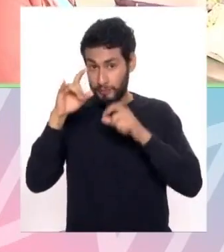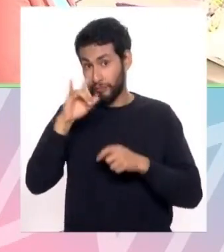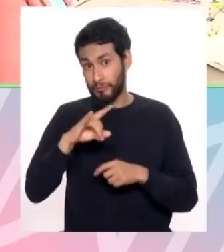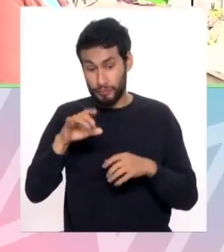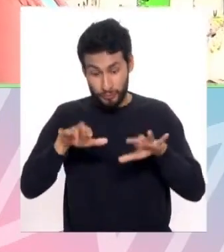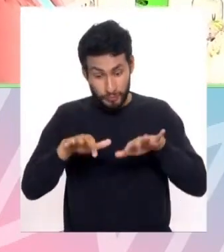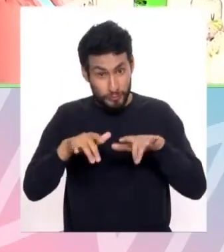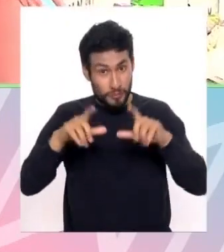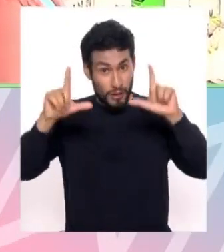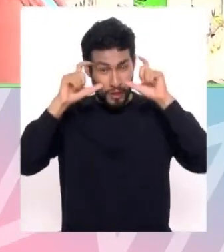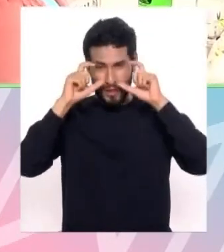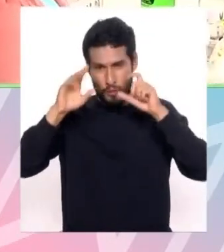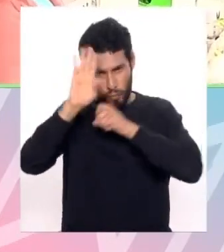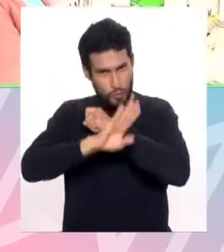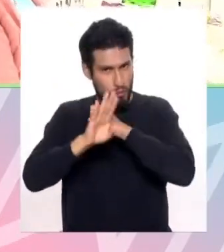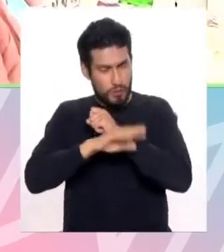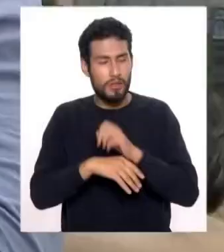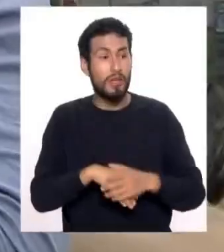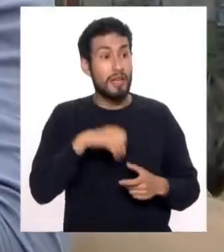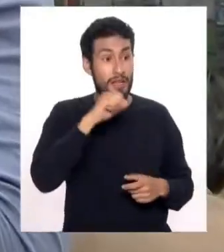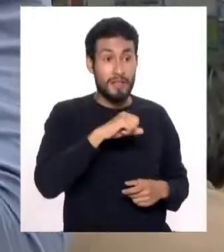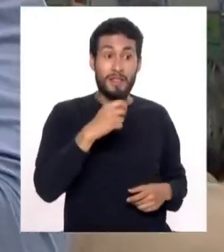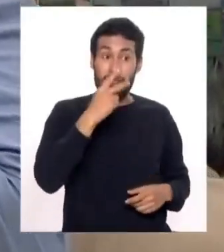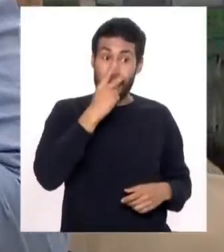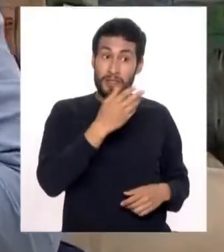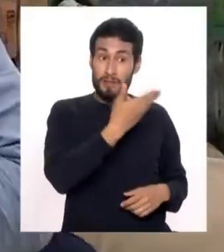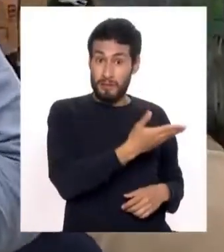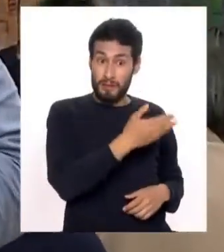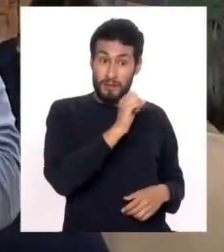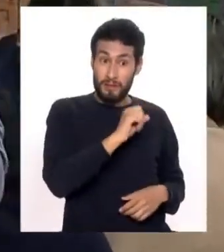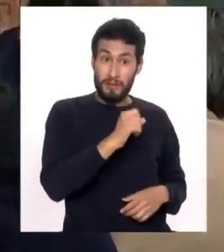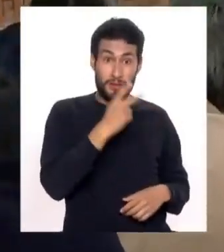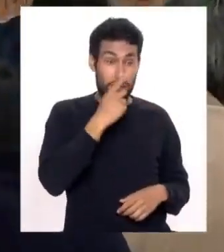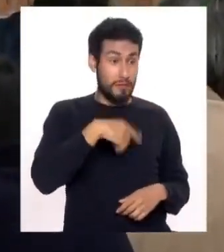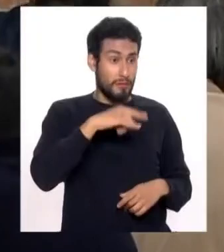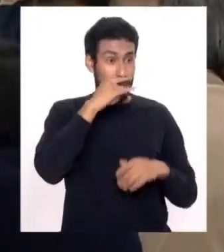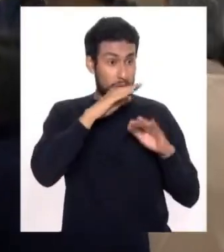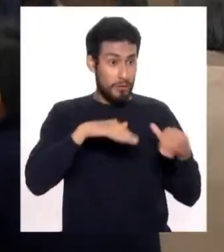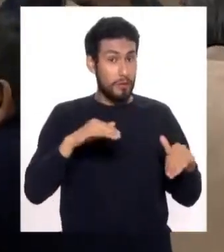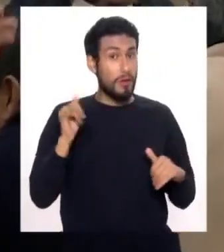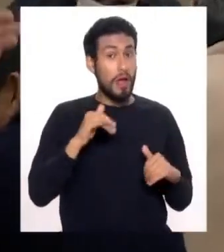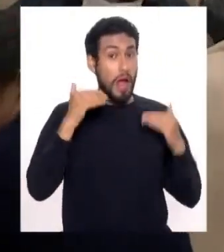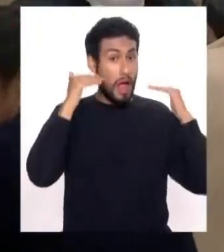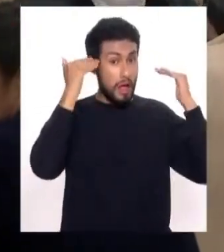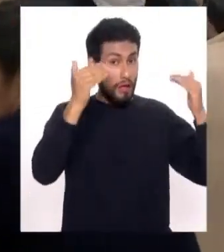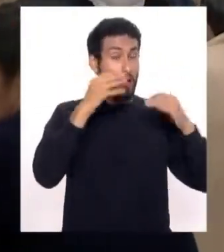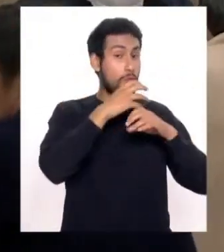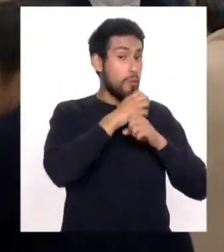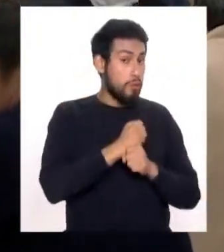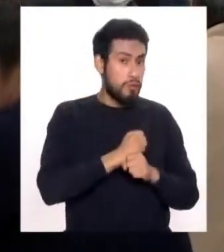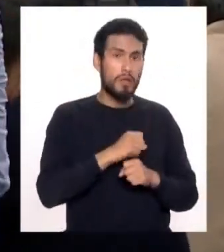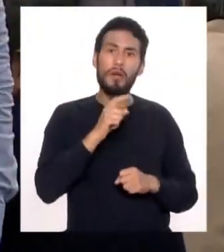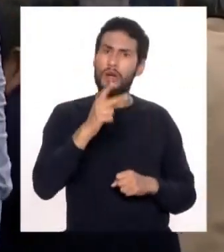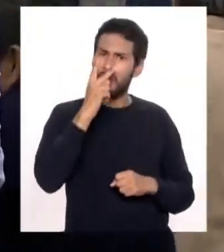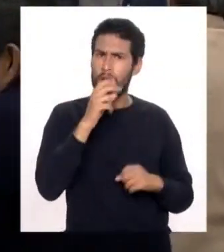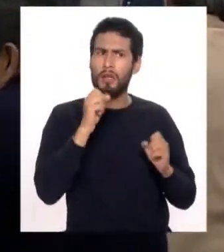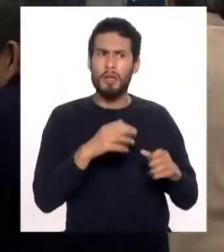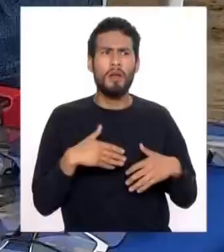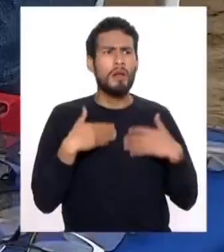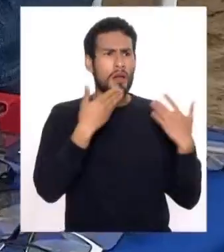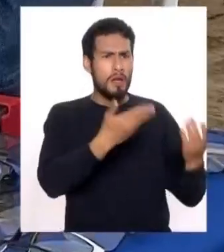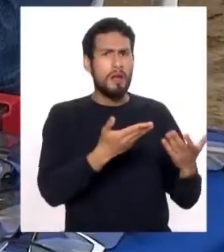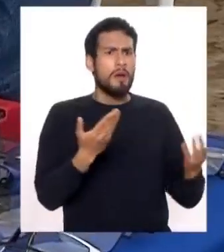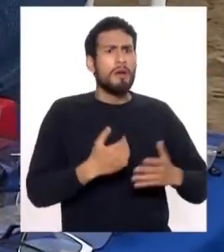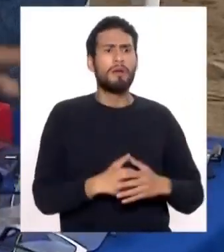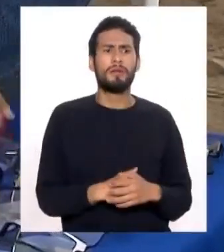de computadoras y tecnologías. Y aquí lo estamos viendo en realidad, claro. Tanto para niños como para los adultos mayores podemos alcanzar, brindar